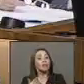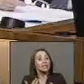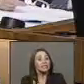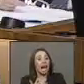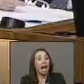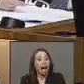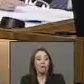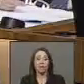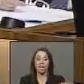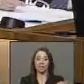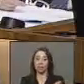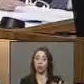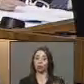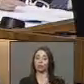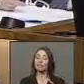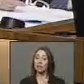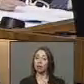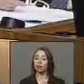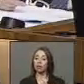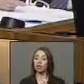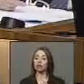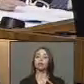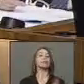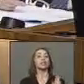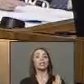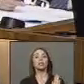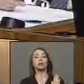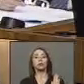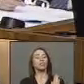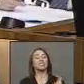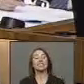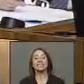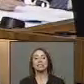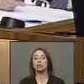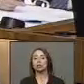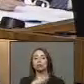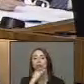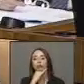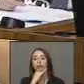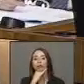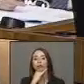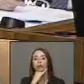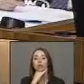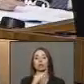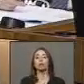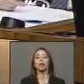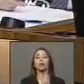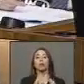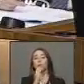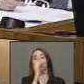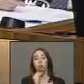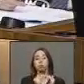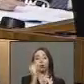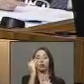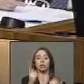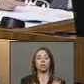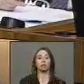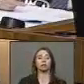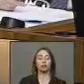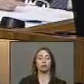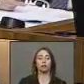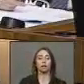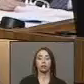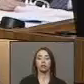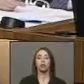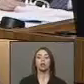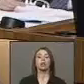existía el seguro de cesantía, esta herramienta no fue suficiente para enfrentar las altas cifras de desempleo y la